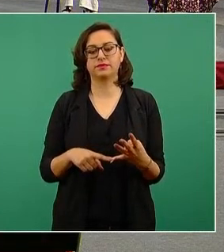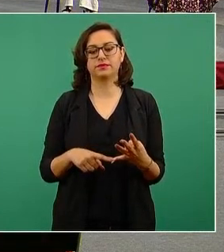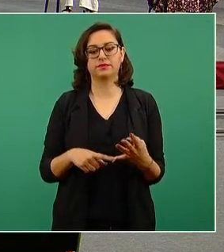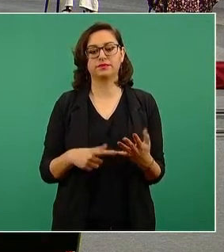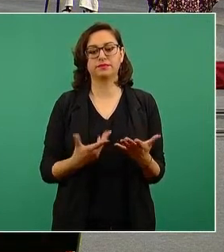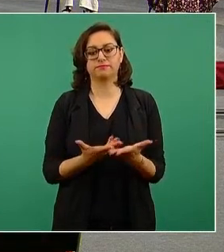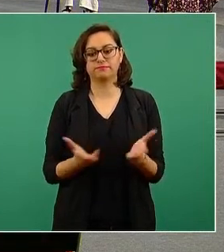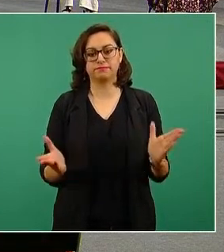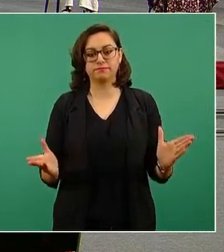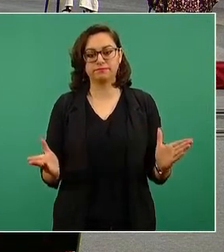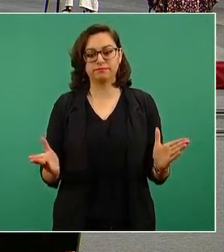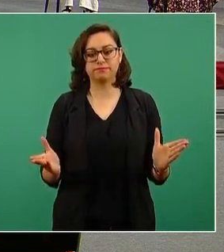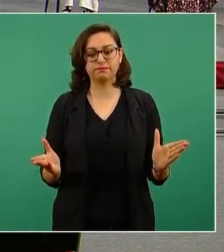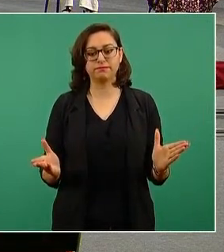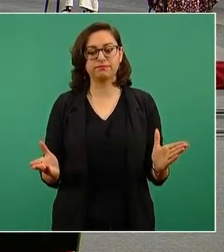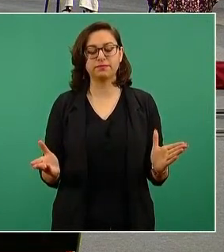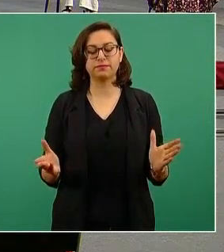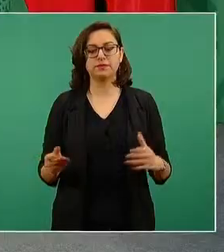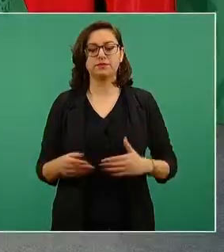Antes de